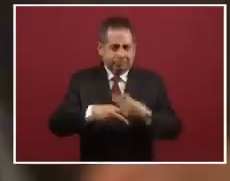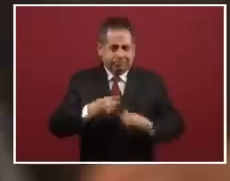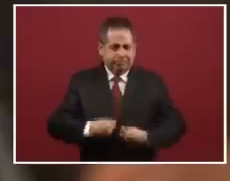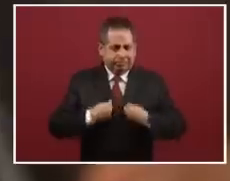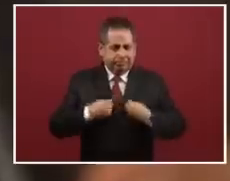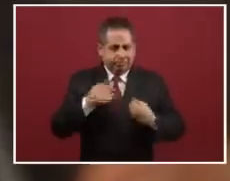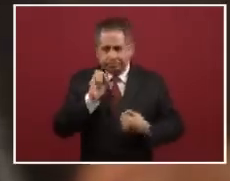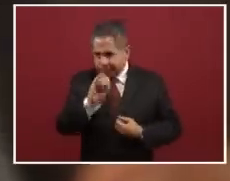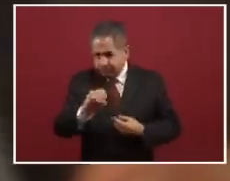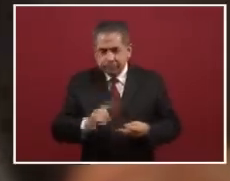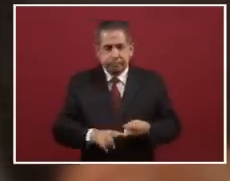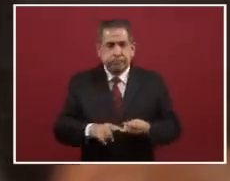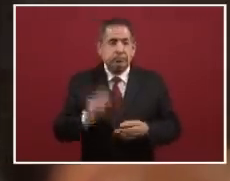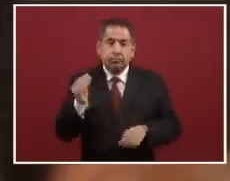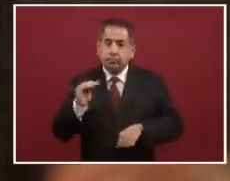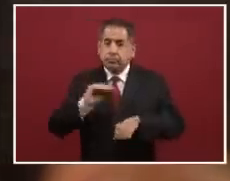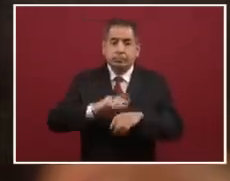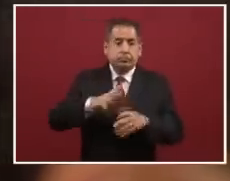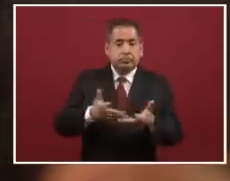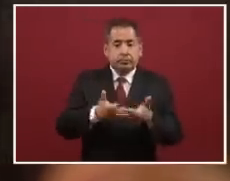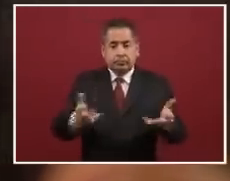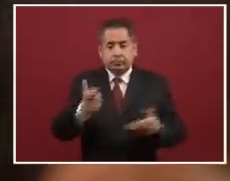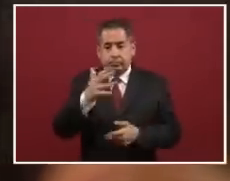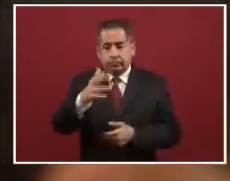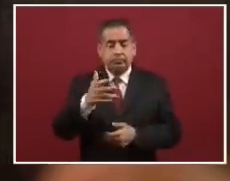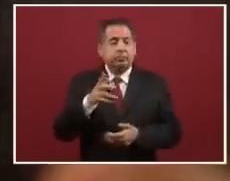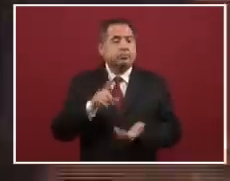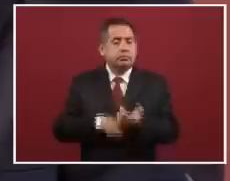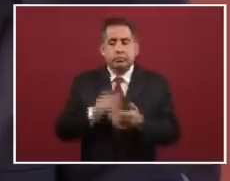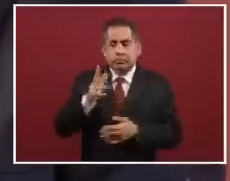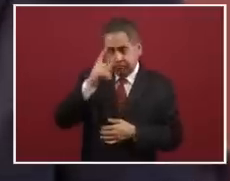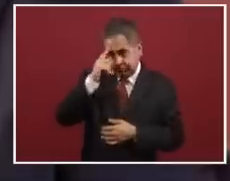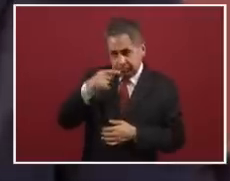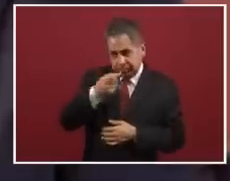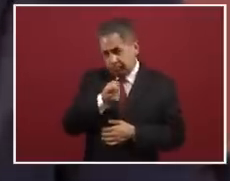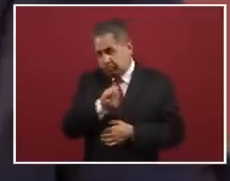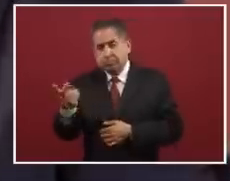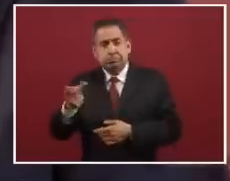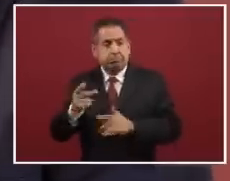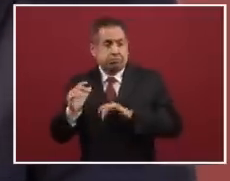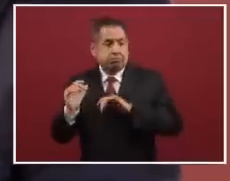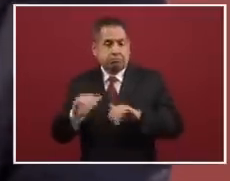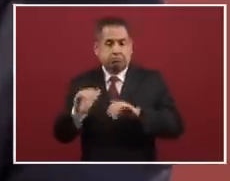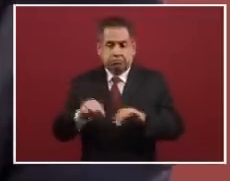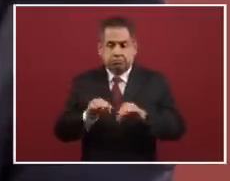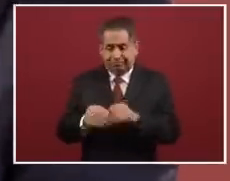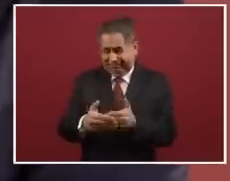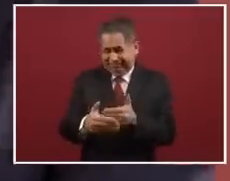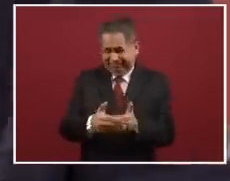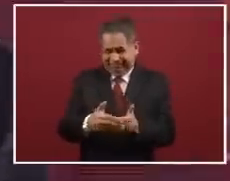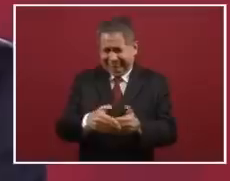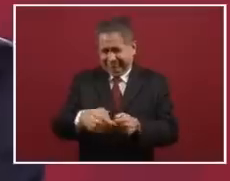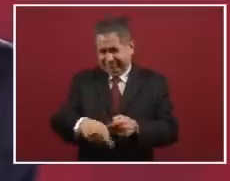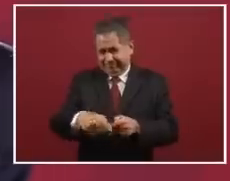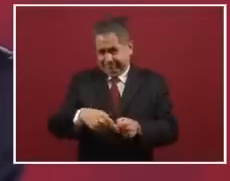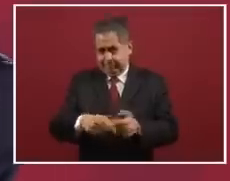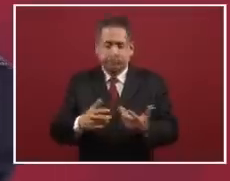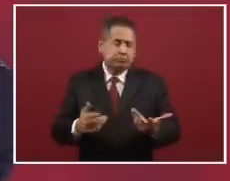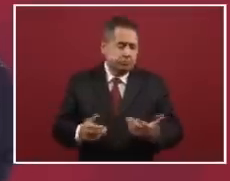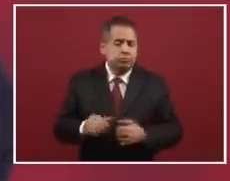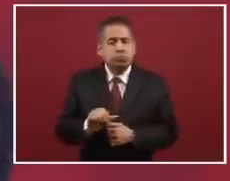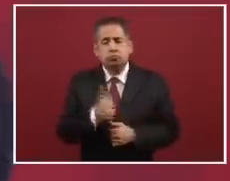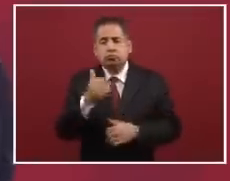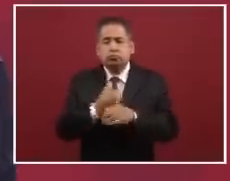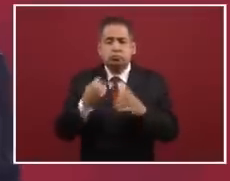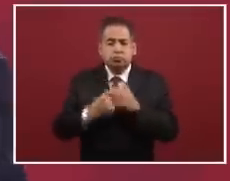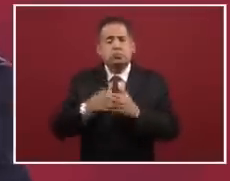el número de hectáreas y ya, como ustedes saben, está operando y son miles de empleos, lo que va a haber en el corto plazo. Y algunas otras cosas van a tomar